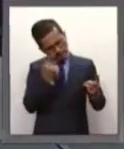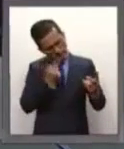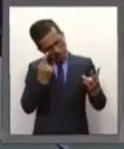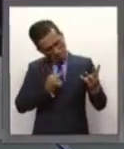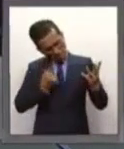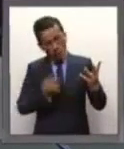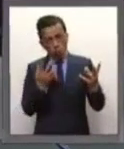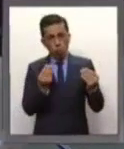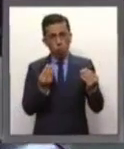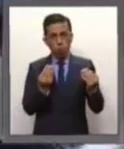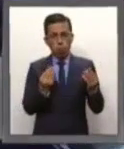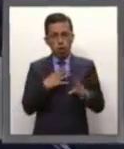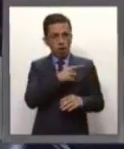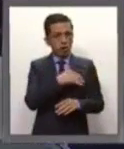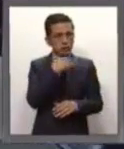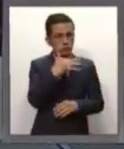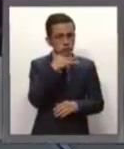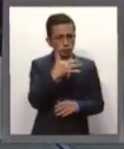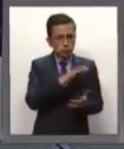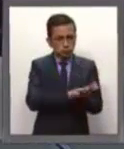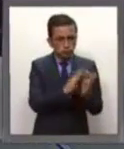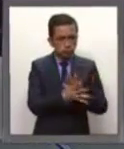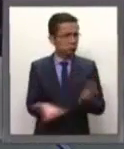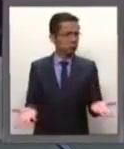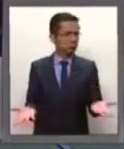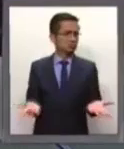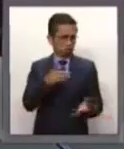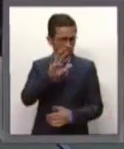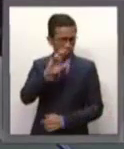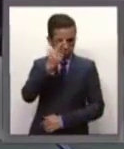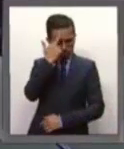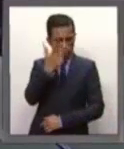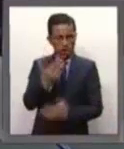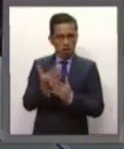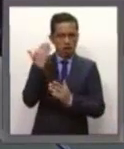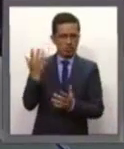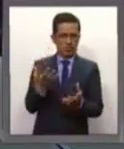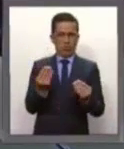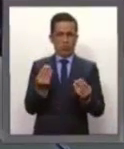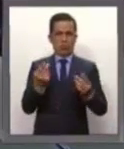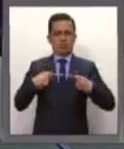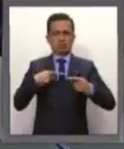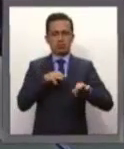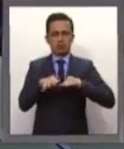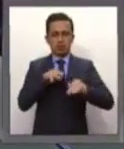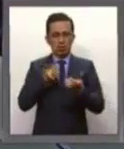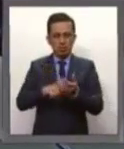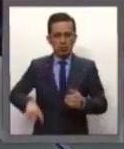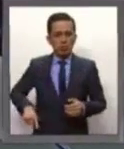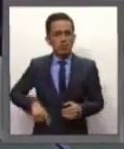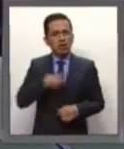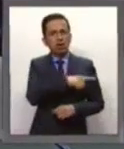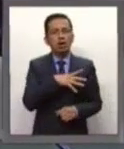de intereses, hay corrupción. Digan ustedes si no recuerdan los casos de varios funcionarios que han estado